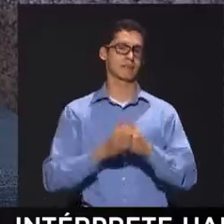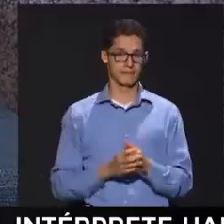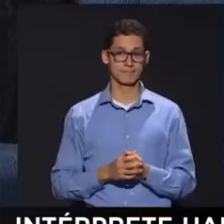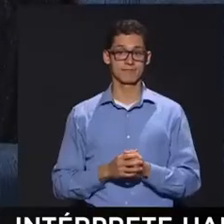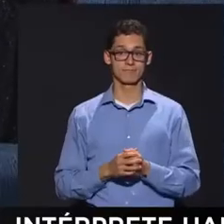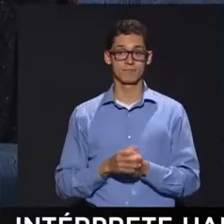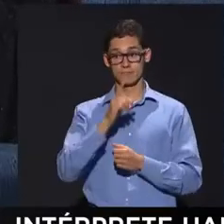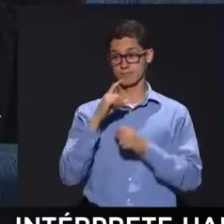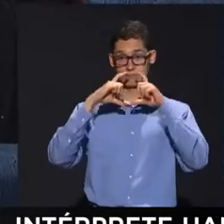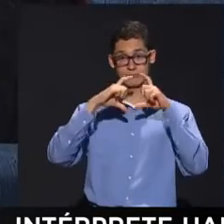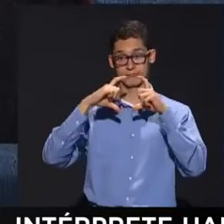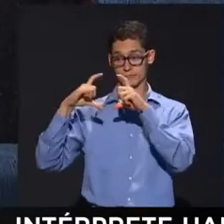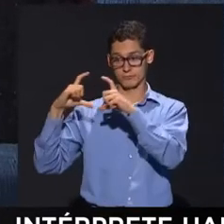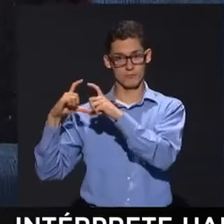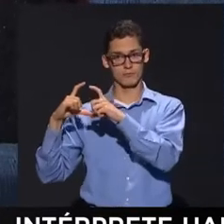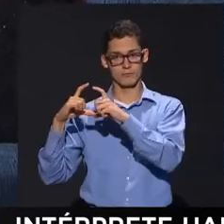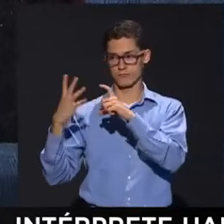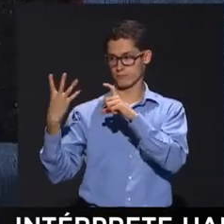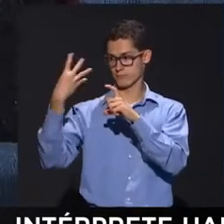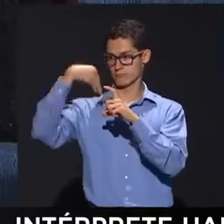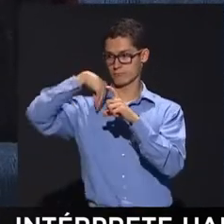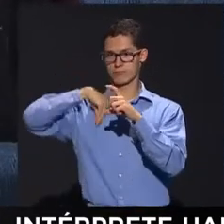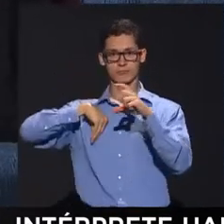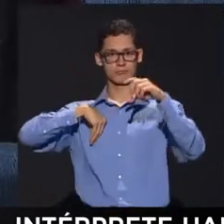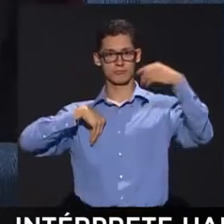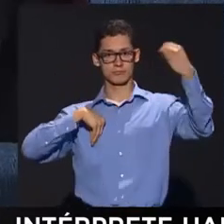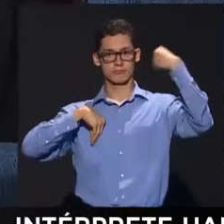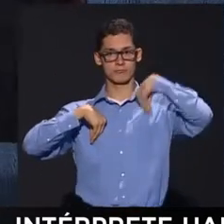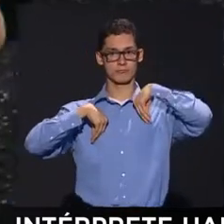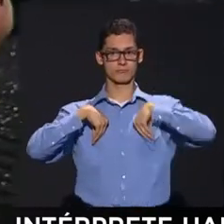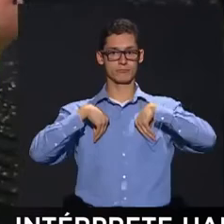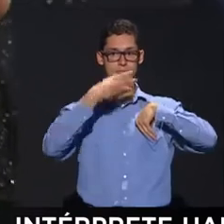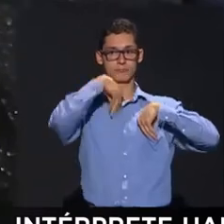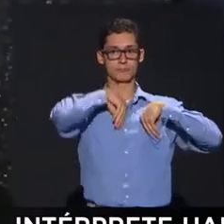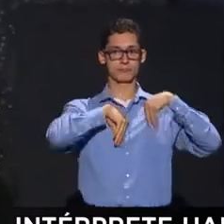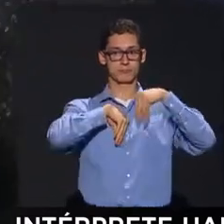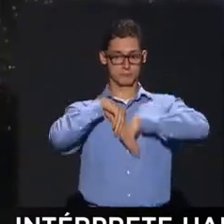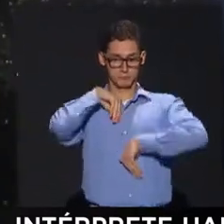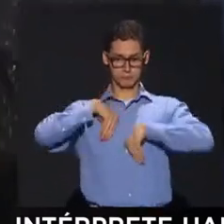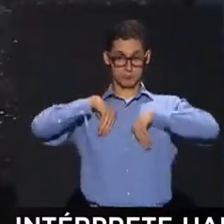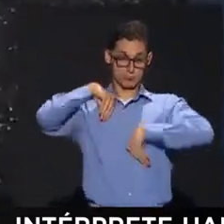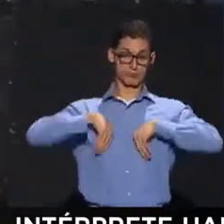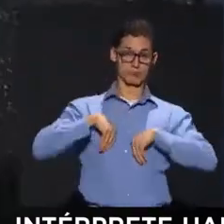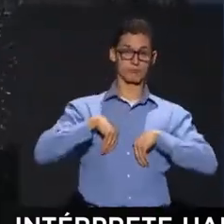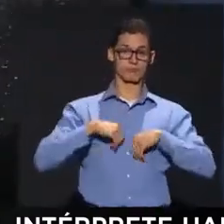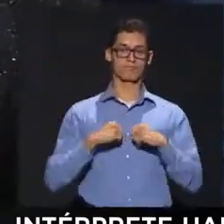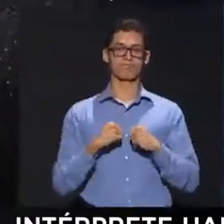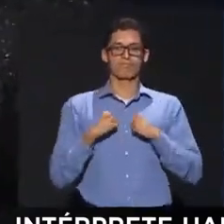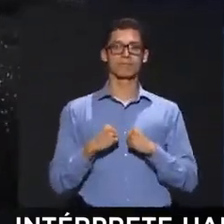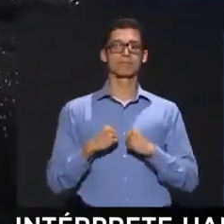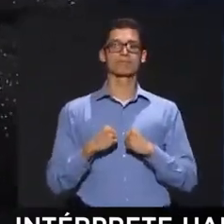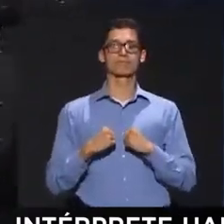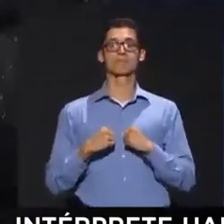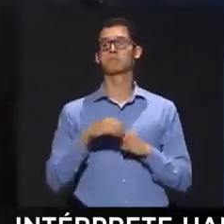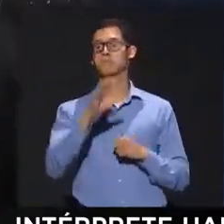estas actividades interiorizadas en nosotros, entonces cuando nosotros estamos en una situación en la que vamos a necesitar la rueda